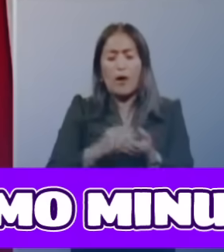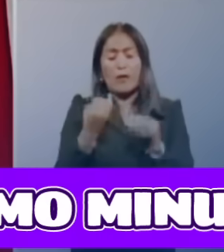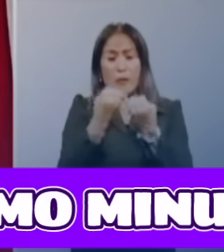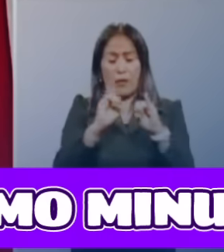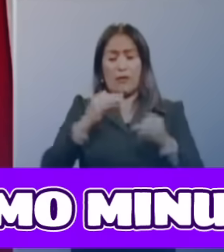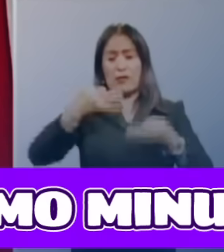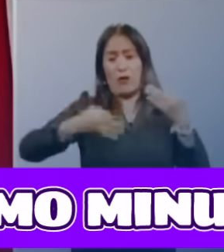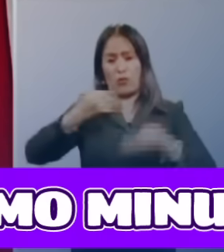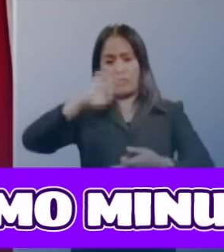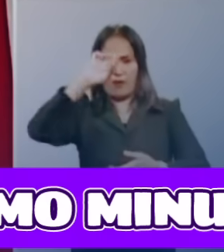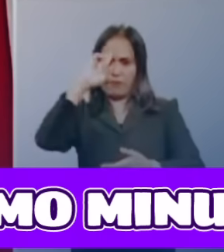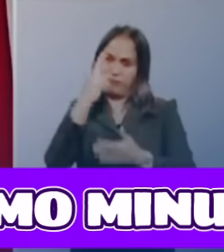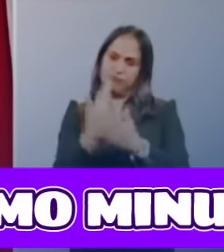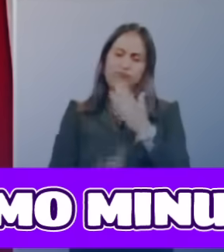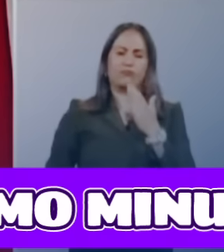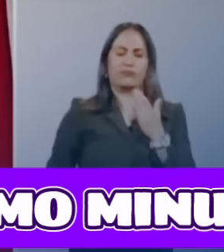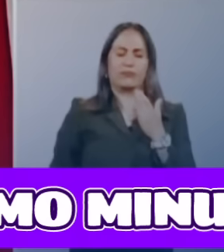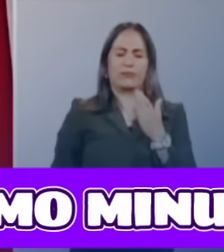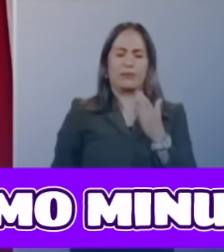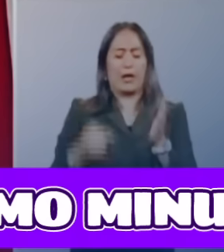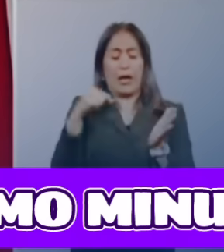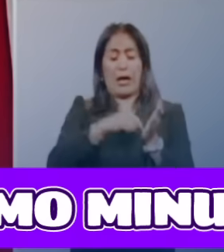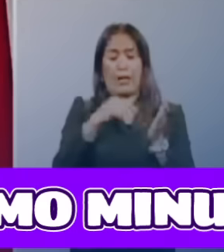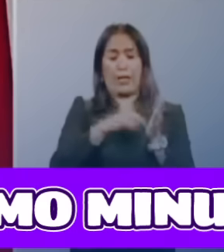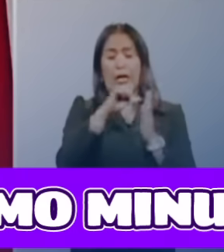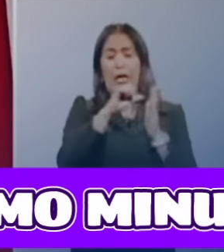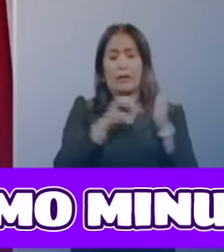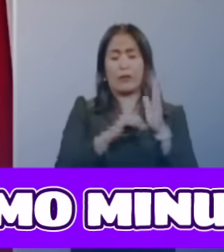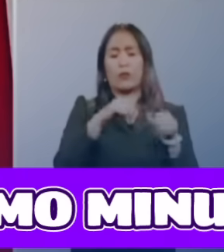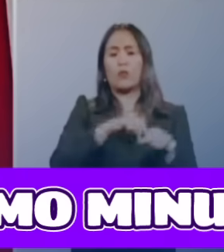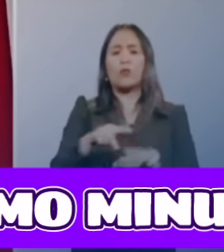independencia judicial consagrado en el artículo